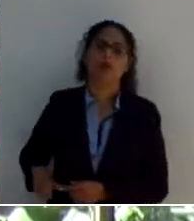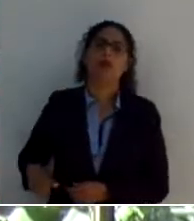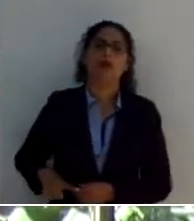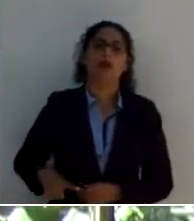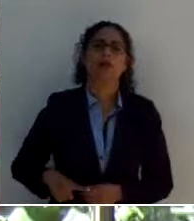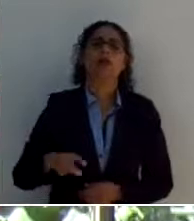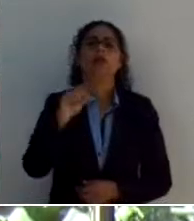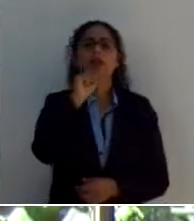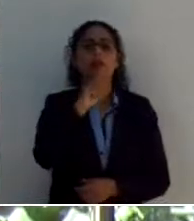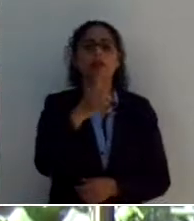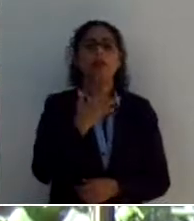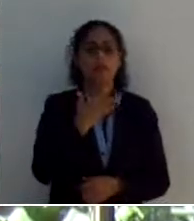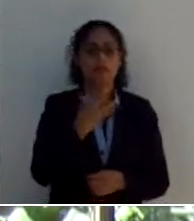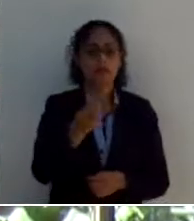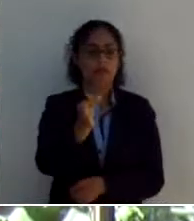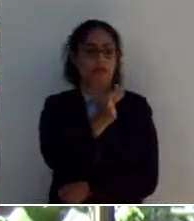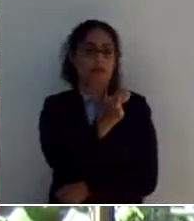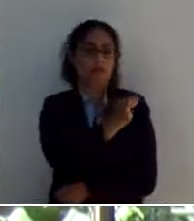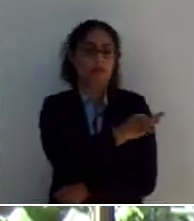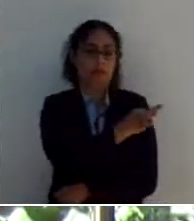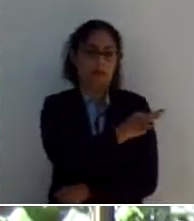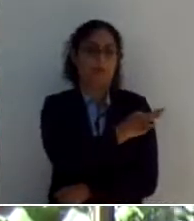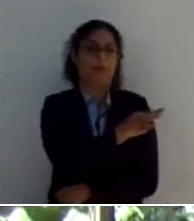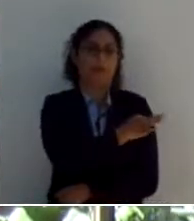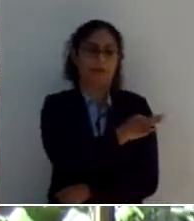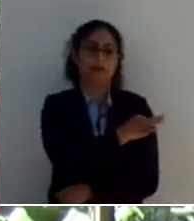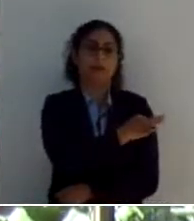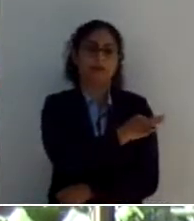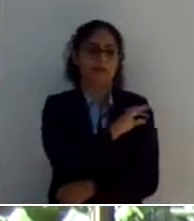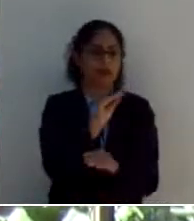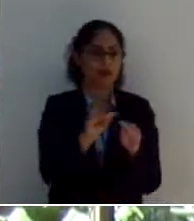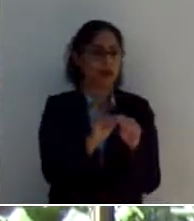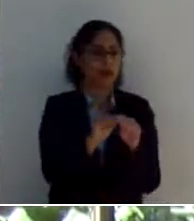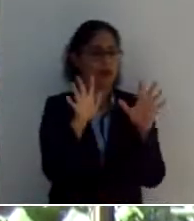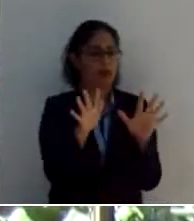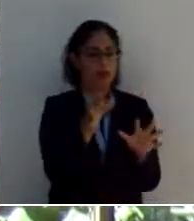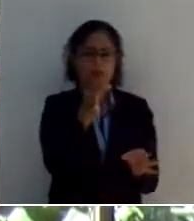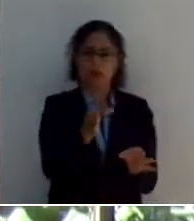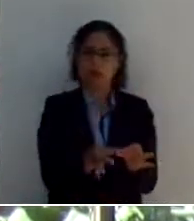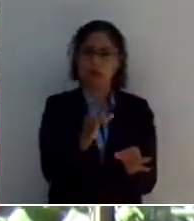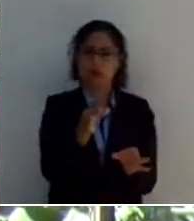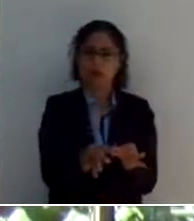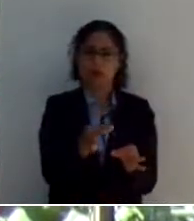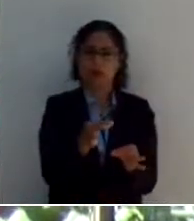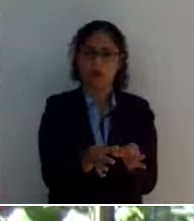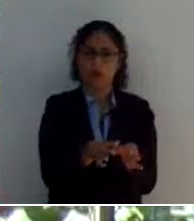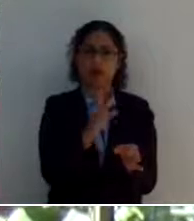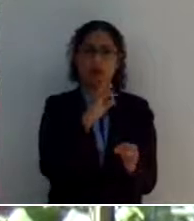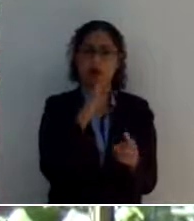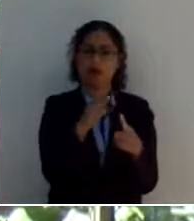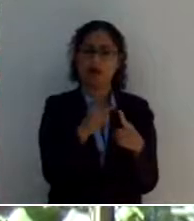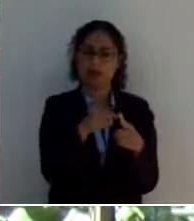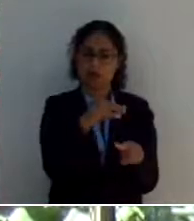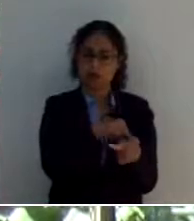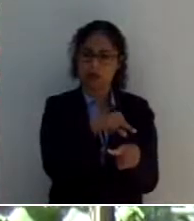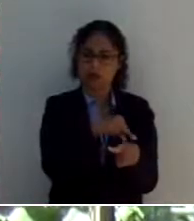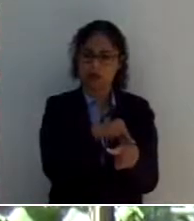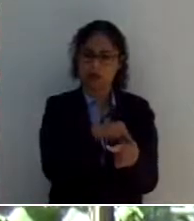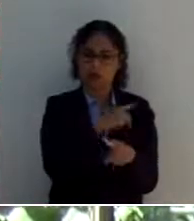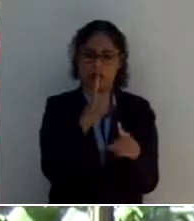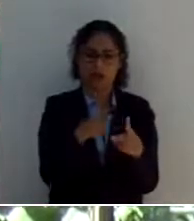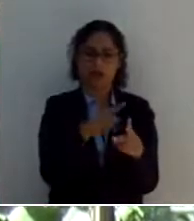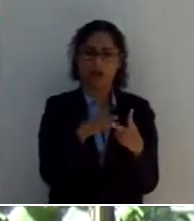de que a quien se aplique la vacuna con toda transparencia y puntualidad, sea el personal médico, sea